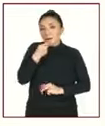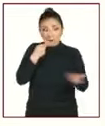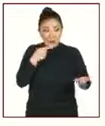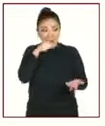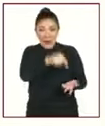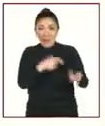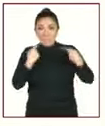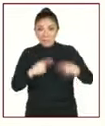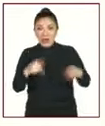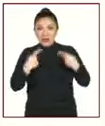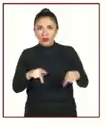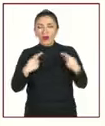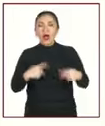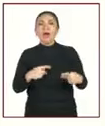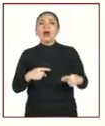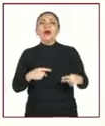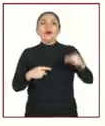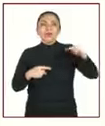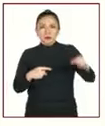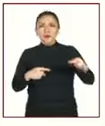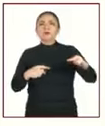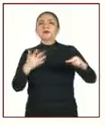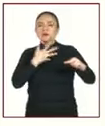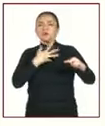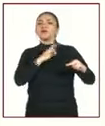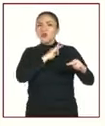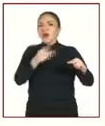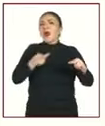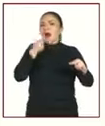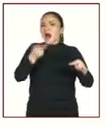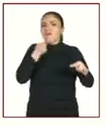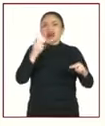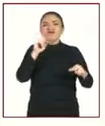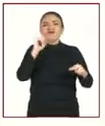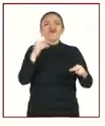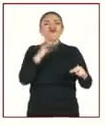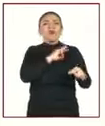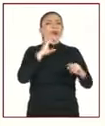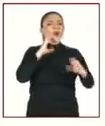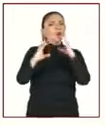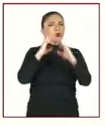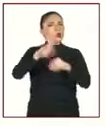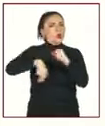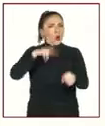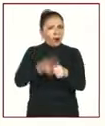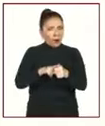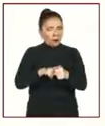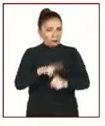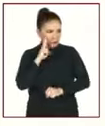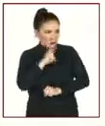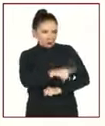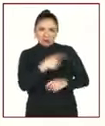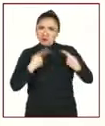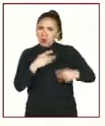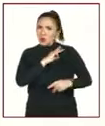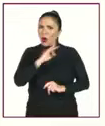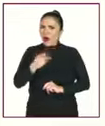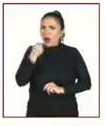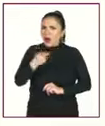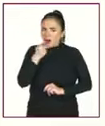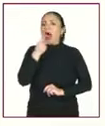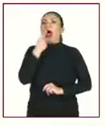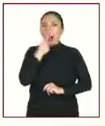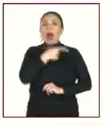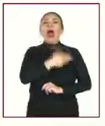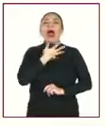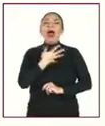personas están orientadas y hablando normalmente. Si está así la persona, la vamos a